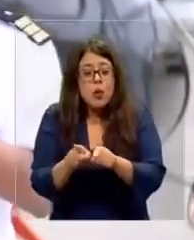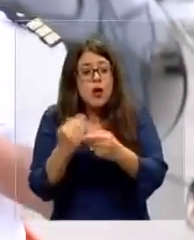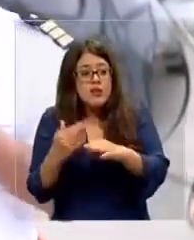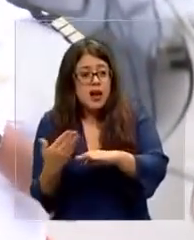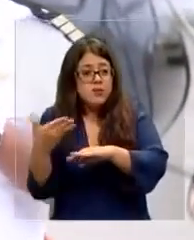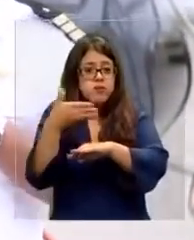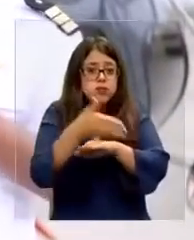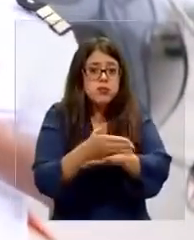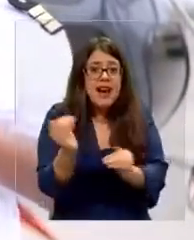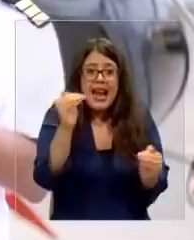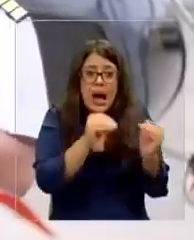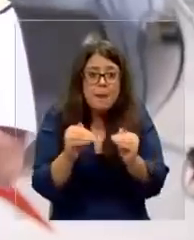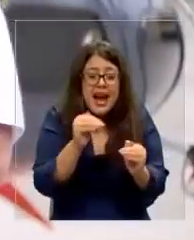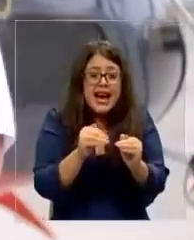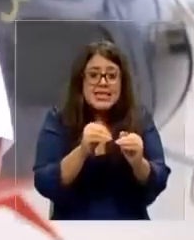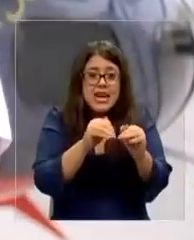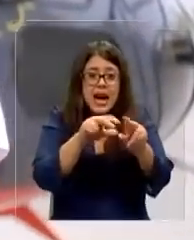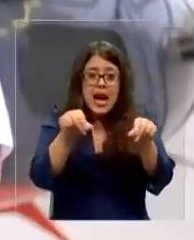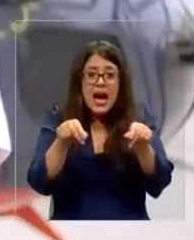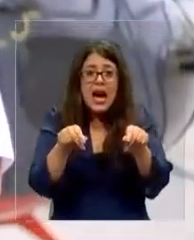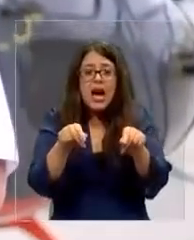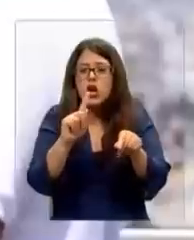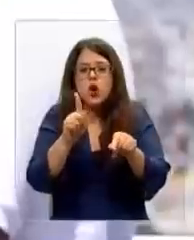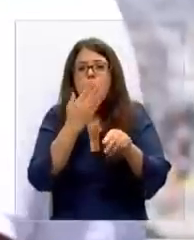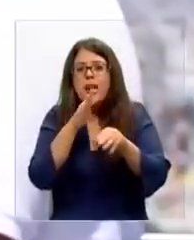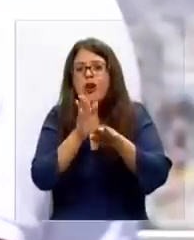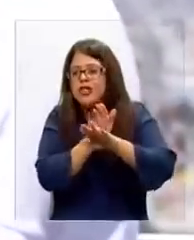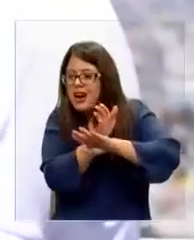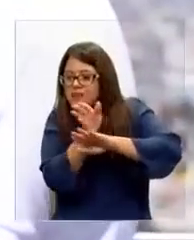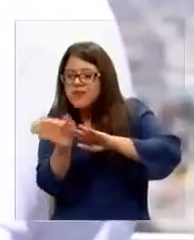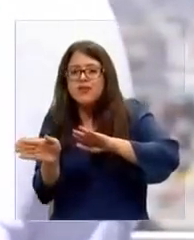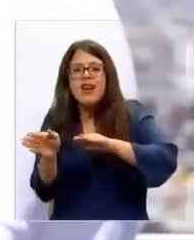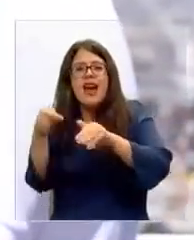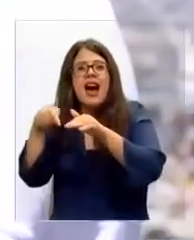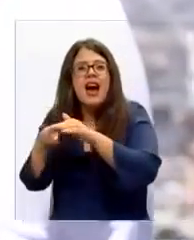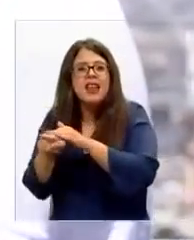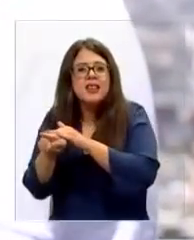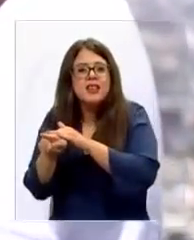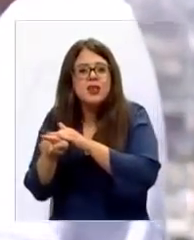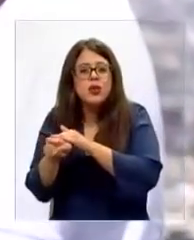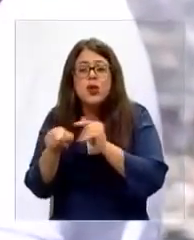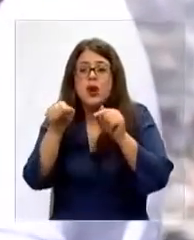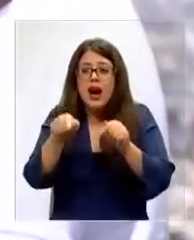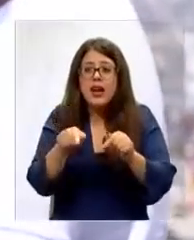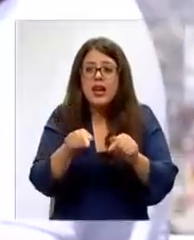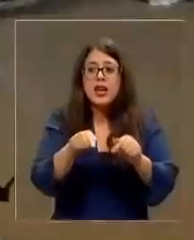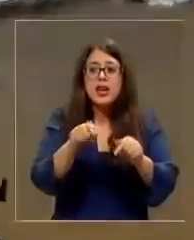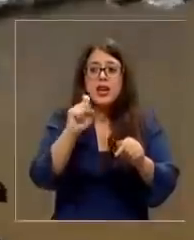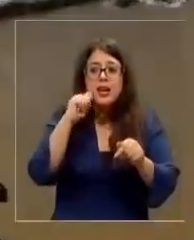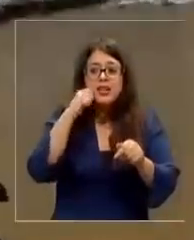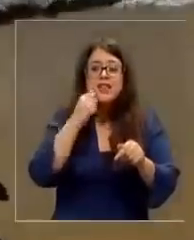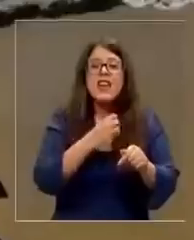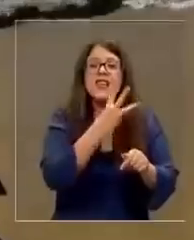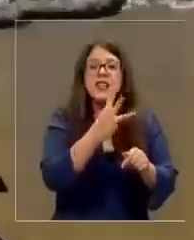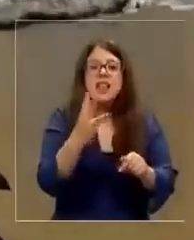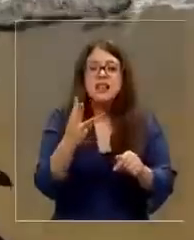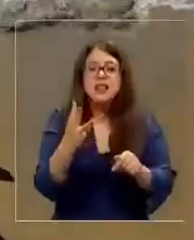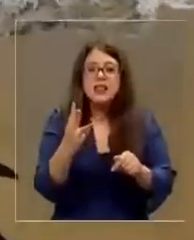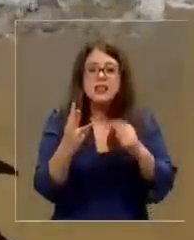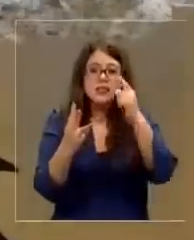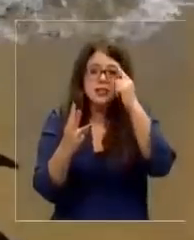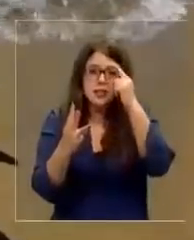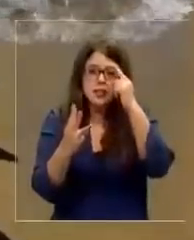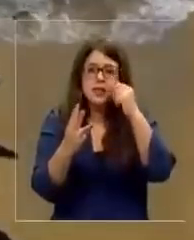playa, lo más favorable es salir hacia mar adentro. Las playas que posee la jurisdicción son 33 y de ellas hay